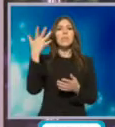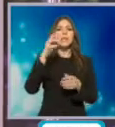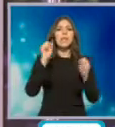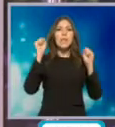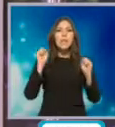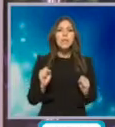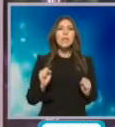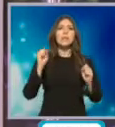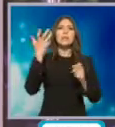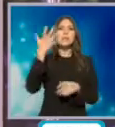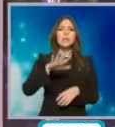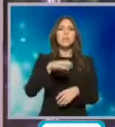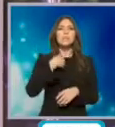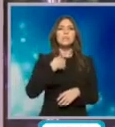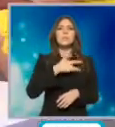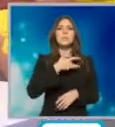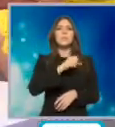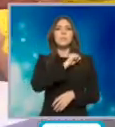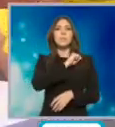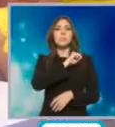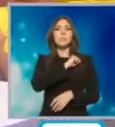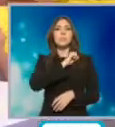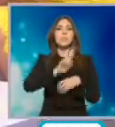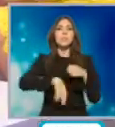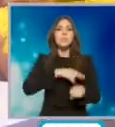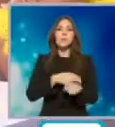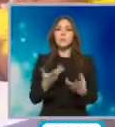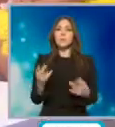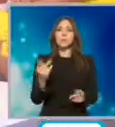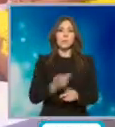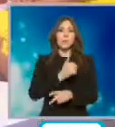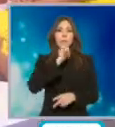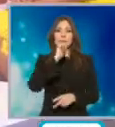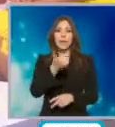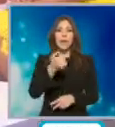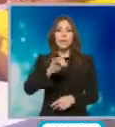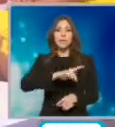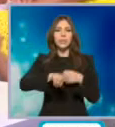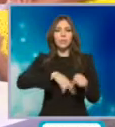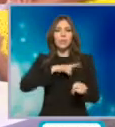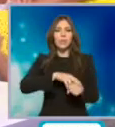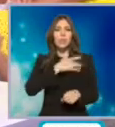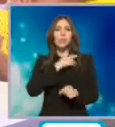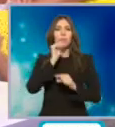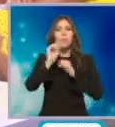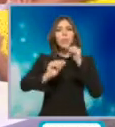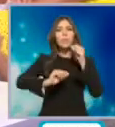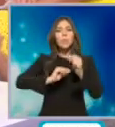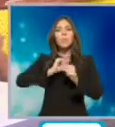enfrentarlo. Exactamente, pero esto es acompañado del especialista, es de la mano y hay como una serie de procedimientos. Lo más